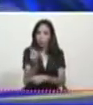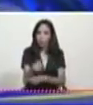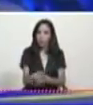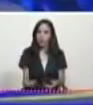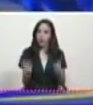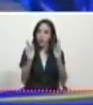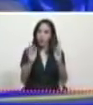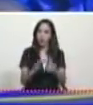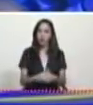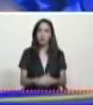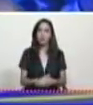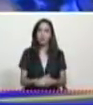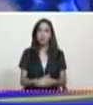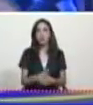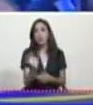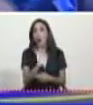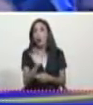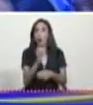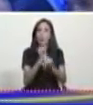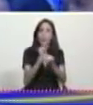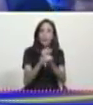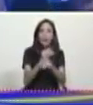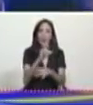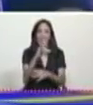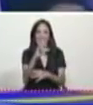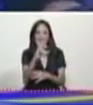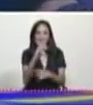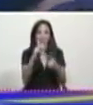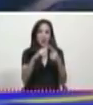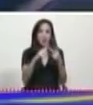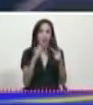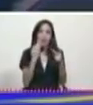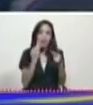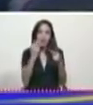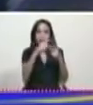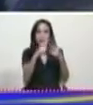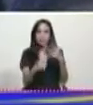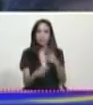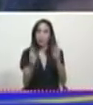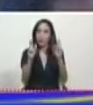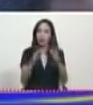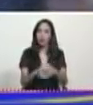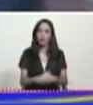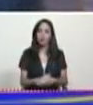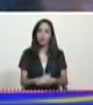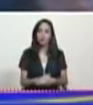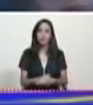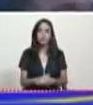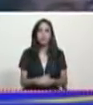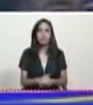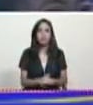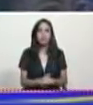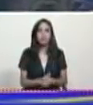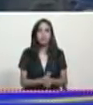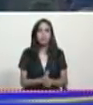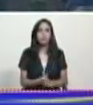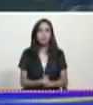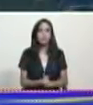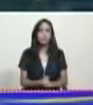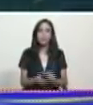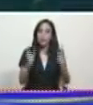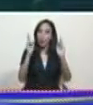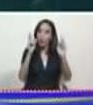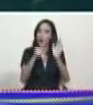ojalá, las redes sociales hiervan, ojalá, con un poquito de la luz que